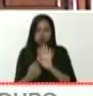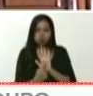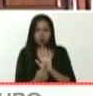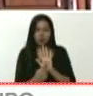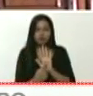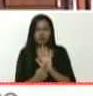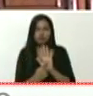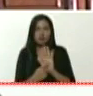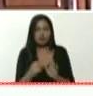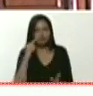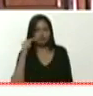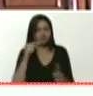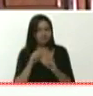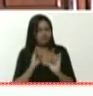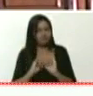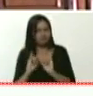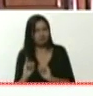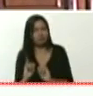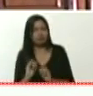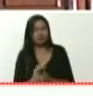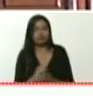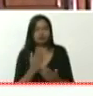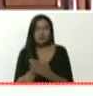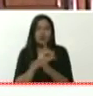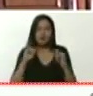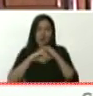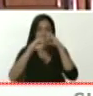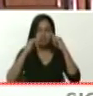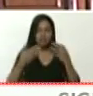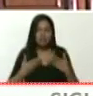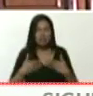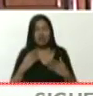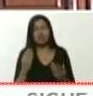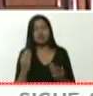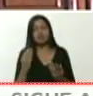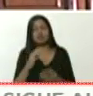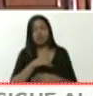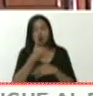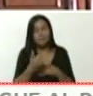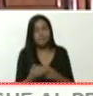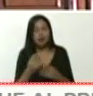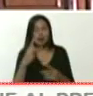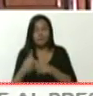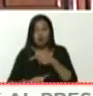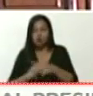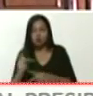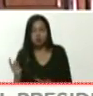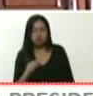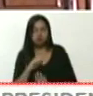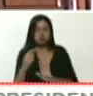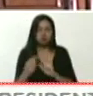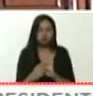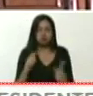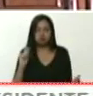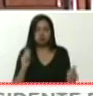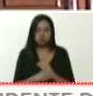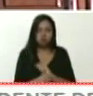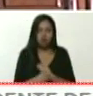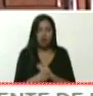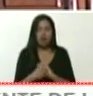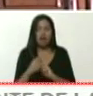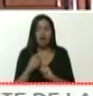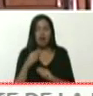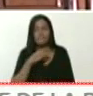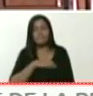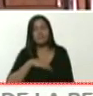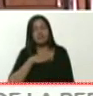ya definitivamente, para felicidad de los planes productivos, se está concretando la transferencia a la